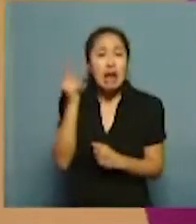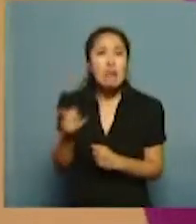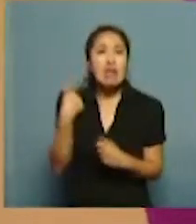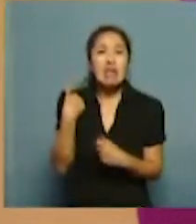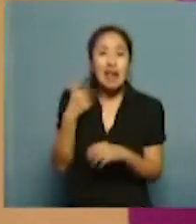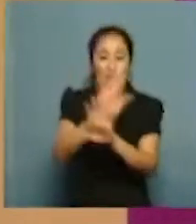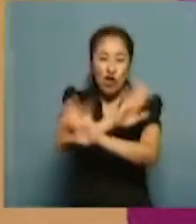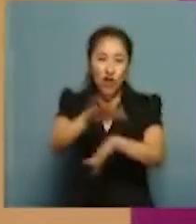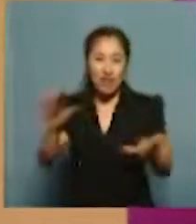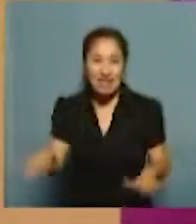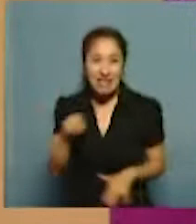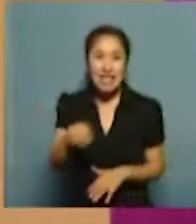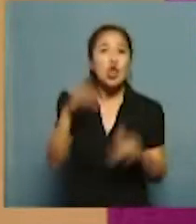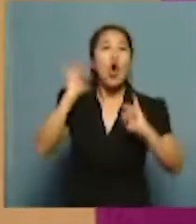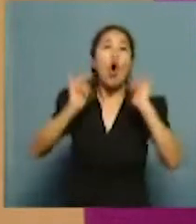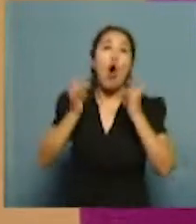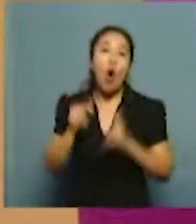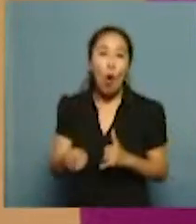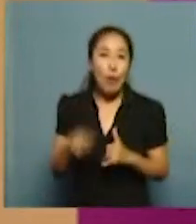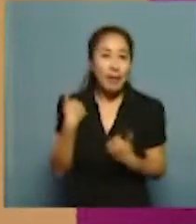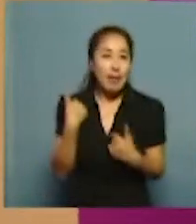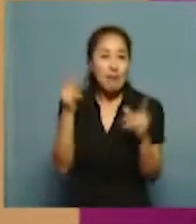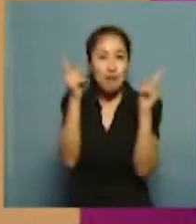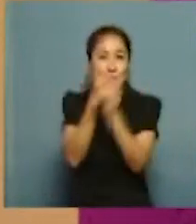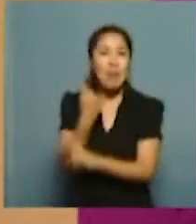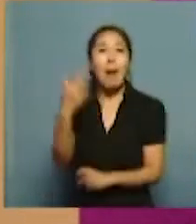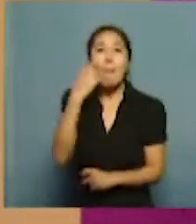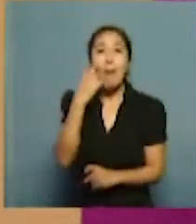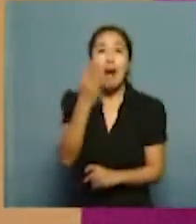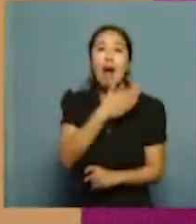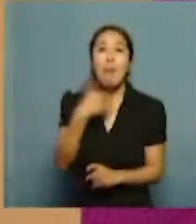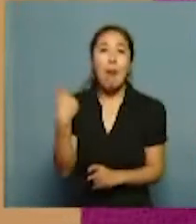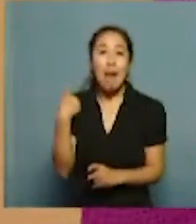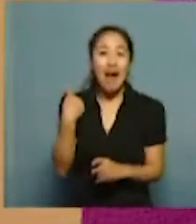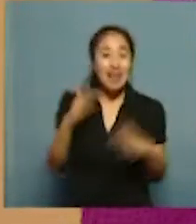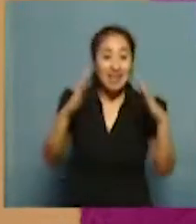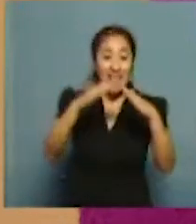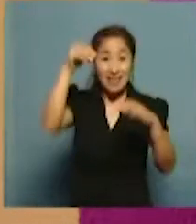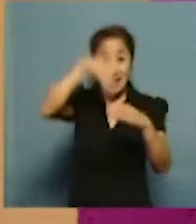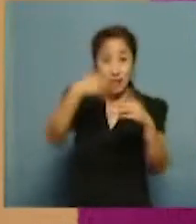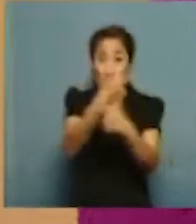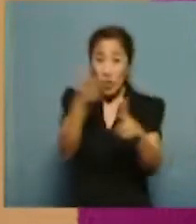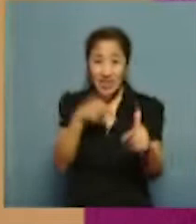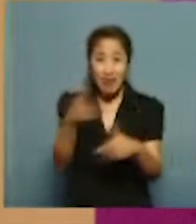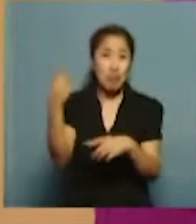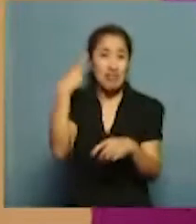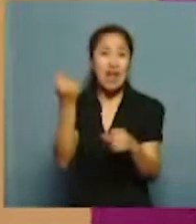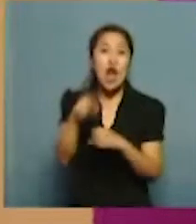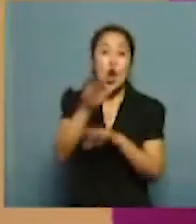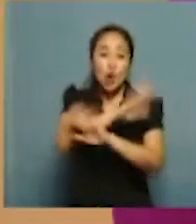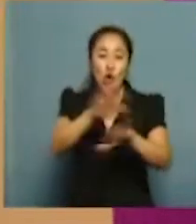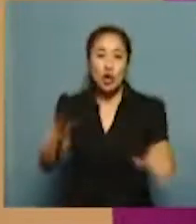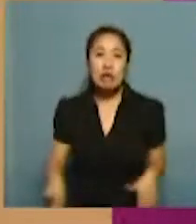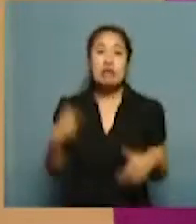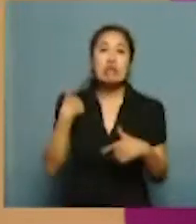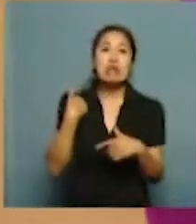que son nuestros niños nuestros adolescentes en donde los papás estaban muchas horas fuera del hogar y éste los chicos